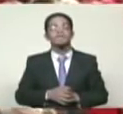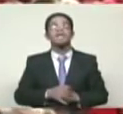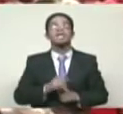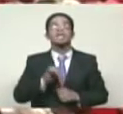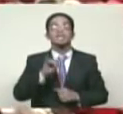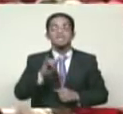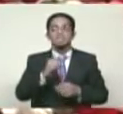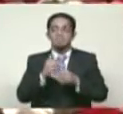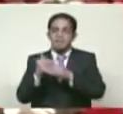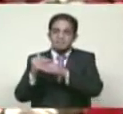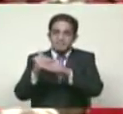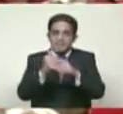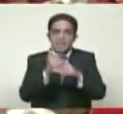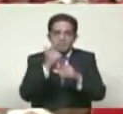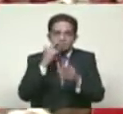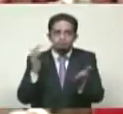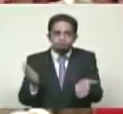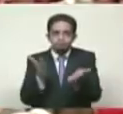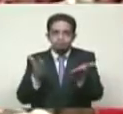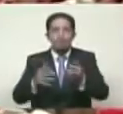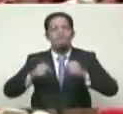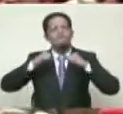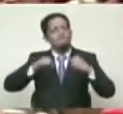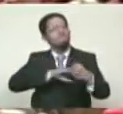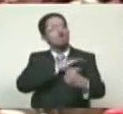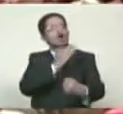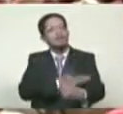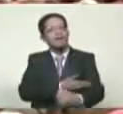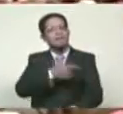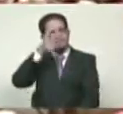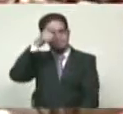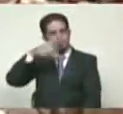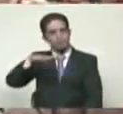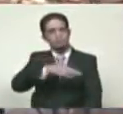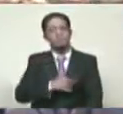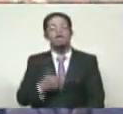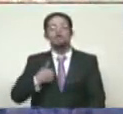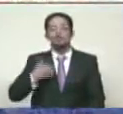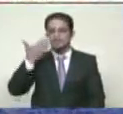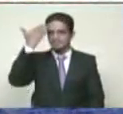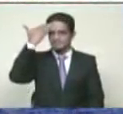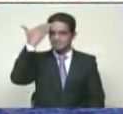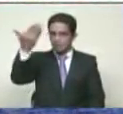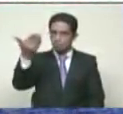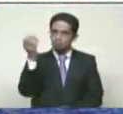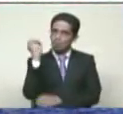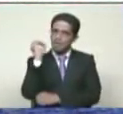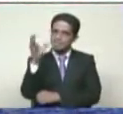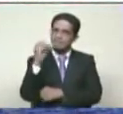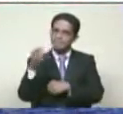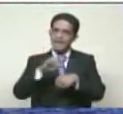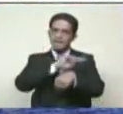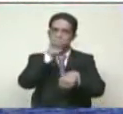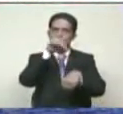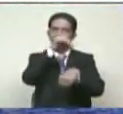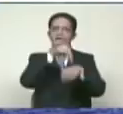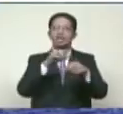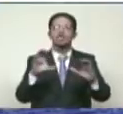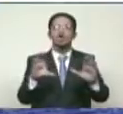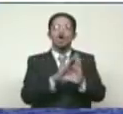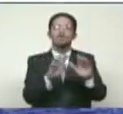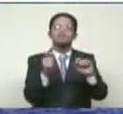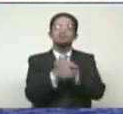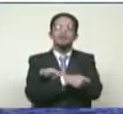fortalecer el poder popular. Quiero saludar a la Asamblea Nacional Constituyente, a